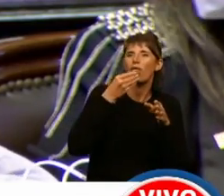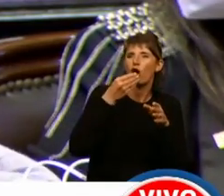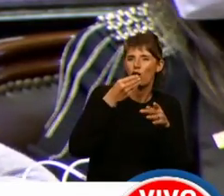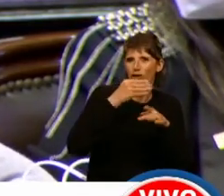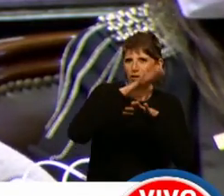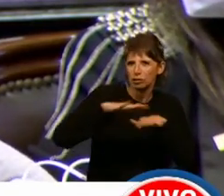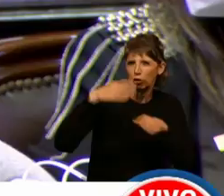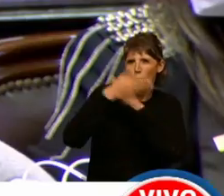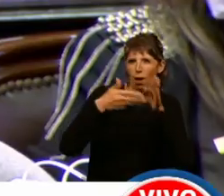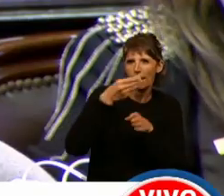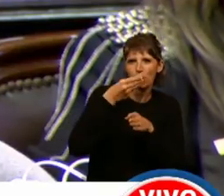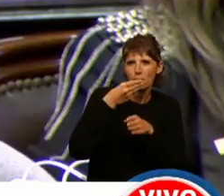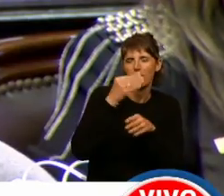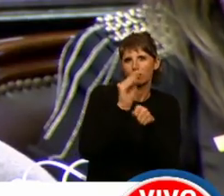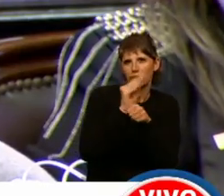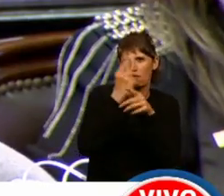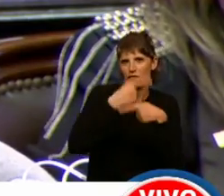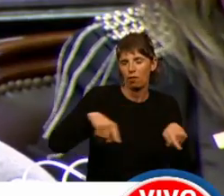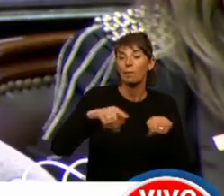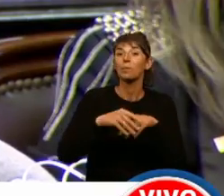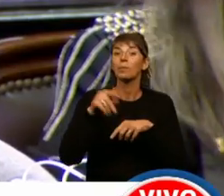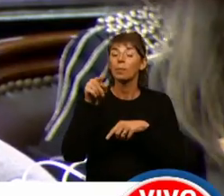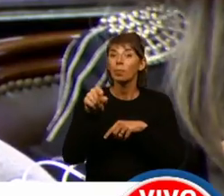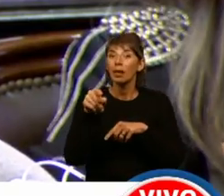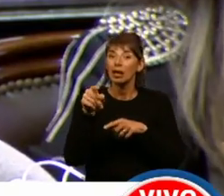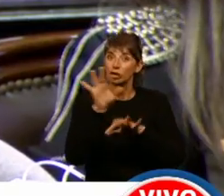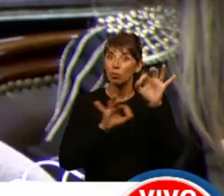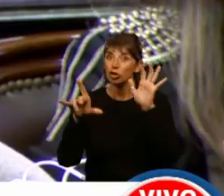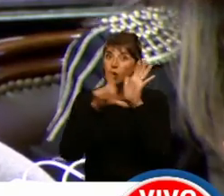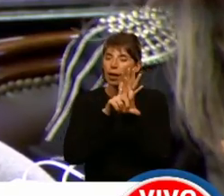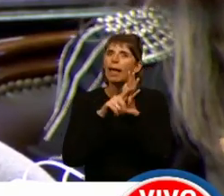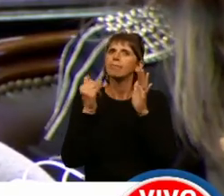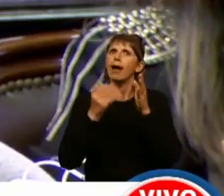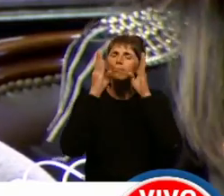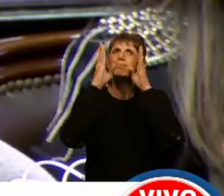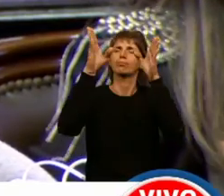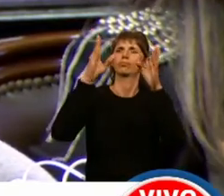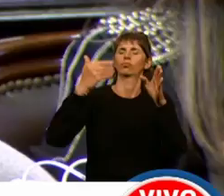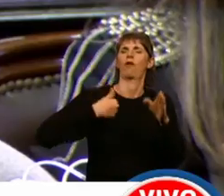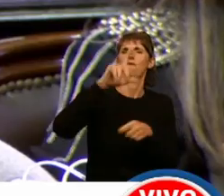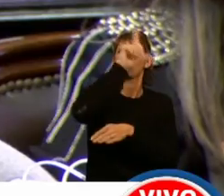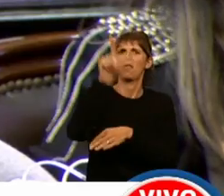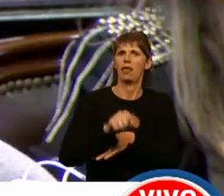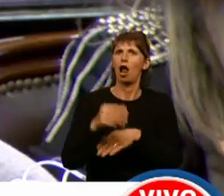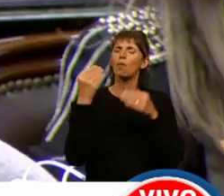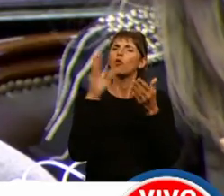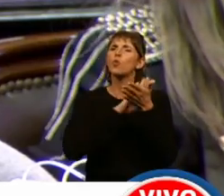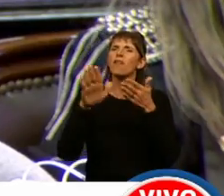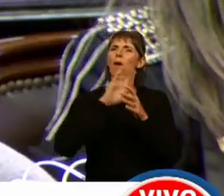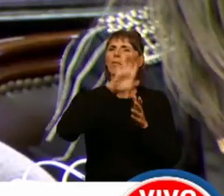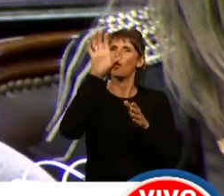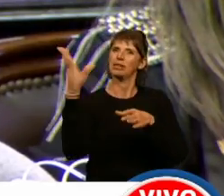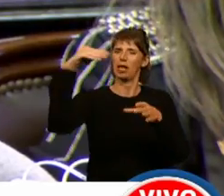por último también decir de que este proyecto tiene una mirada mucho más federal porque incluye a nuevas provincias como es